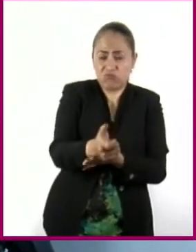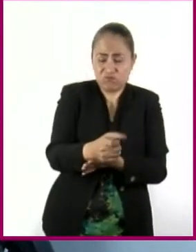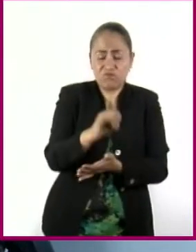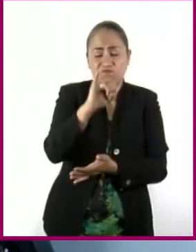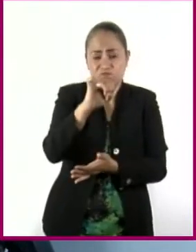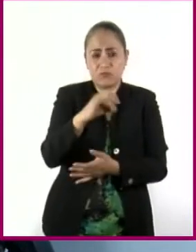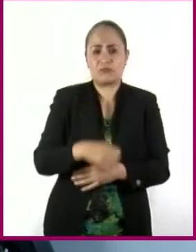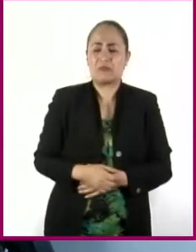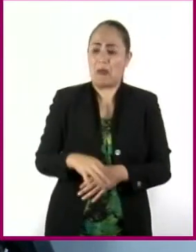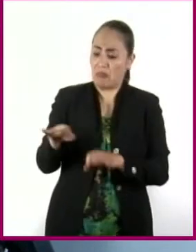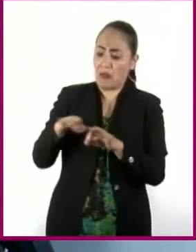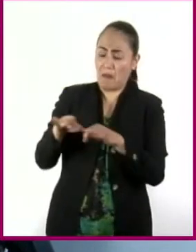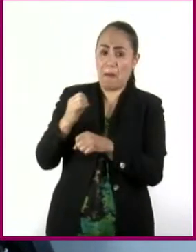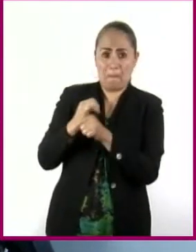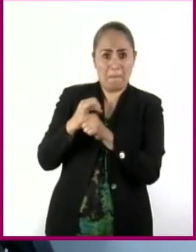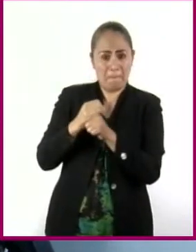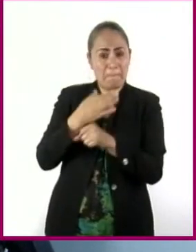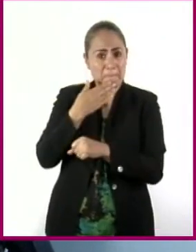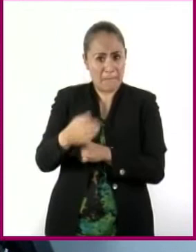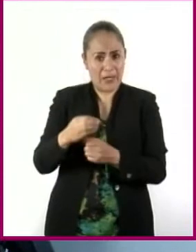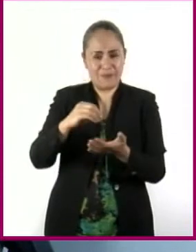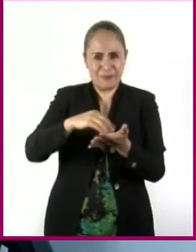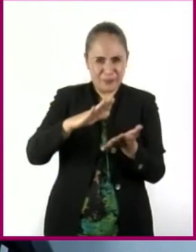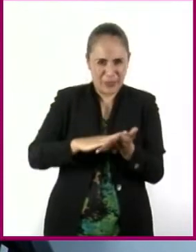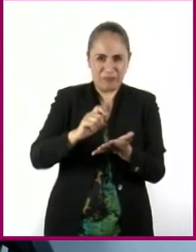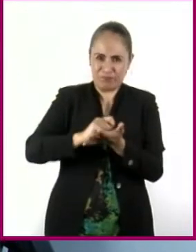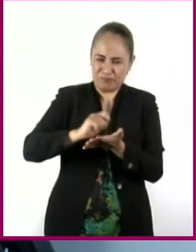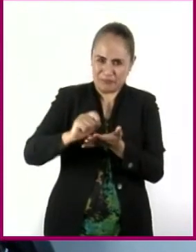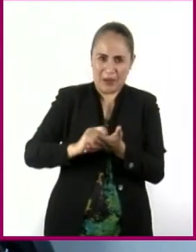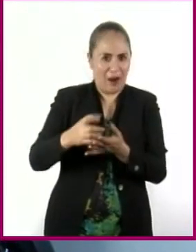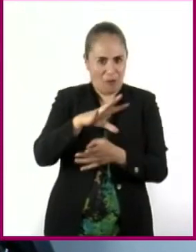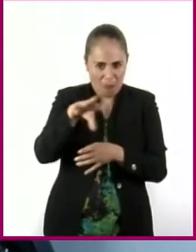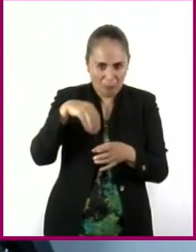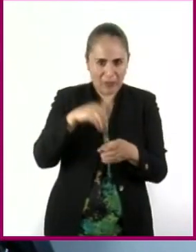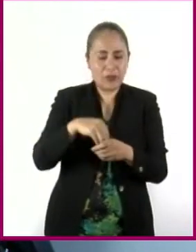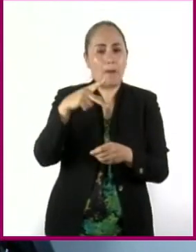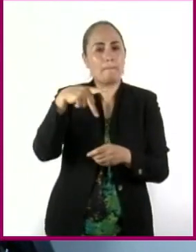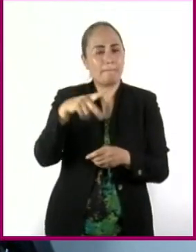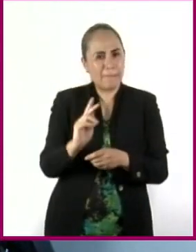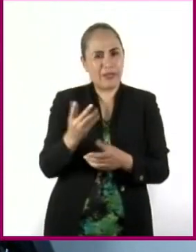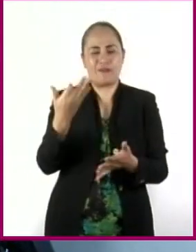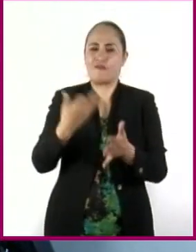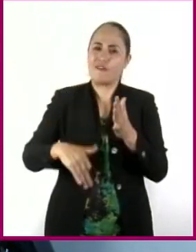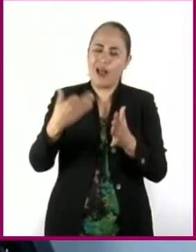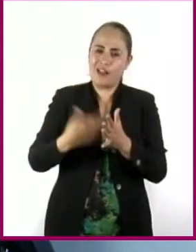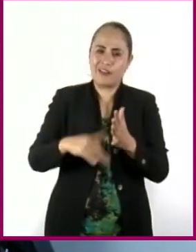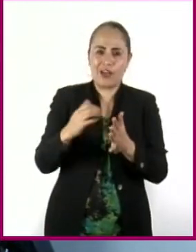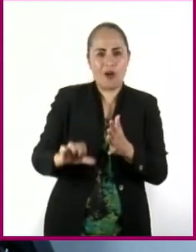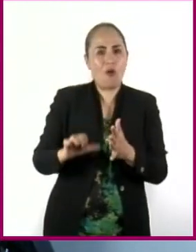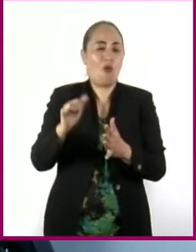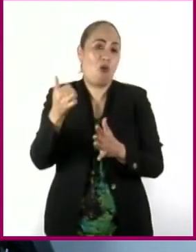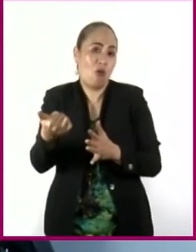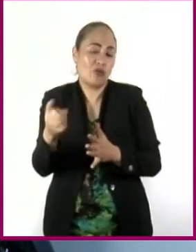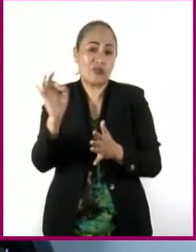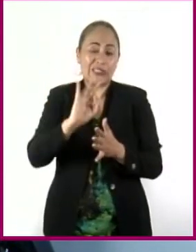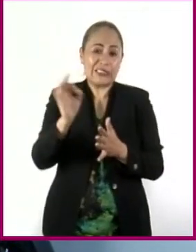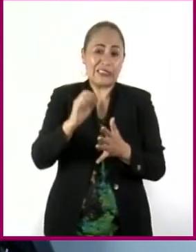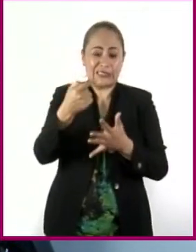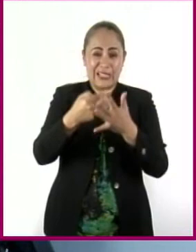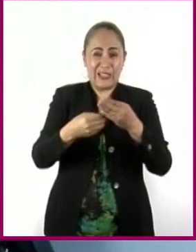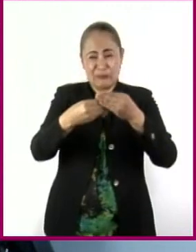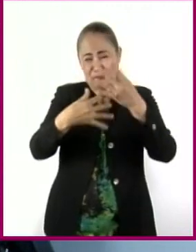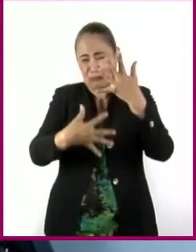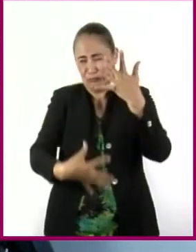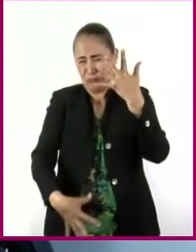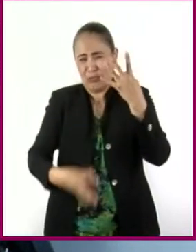Excelente trabajo. El reportaje va a quedar bastante completo, aunque dejamos fuera aspectos muy relevantes que por el espacio y la cantidad